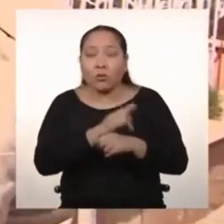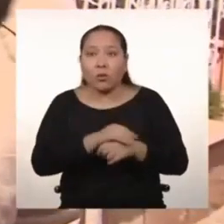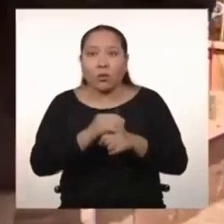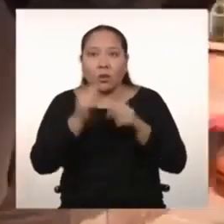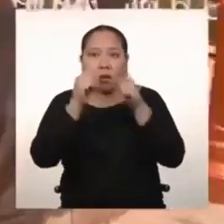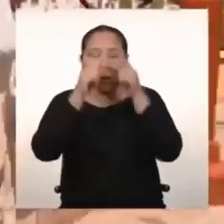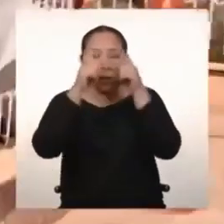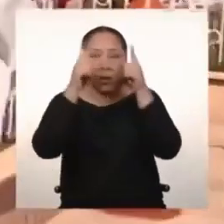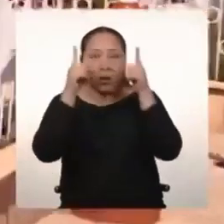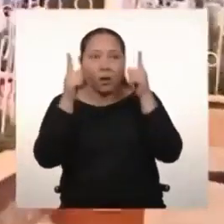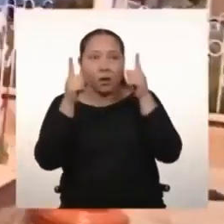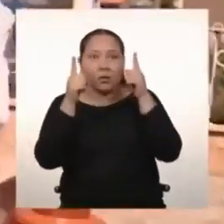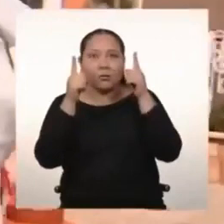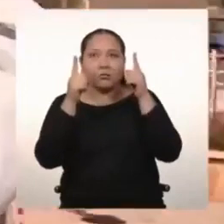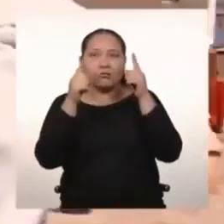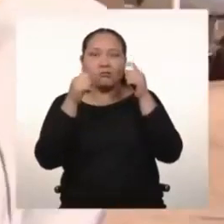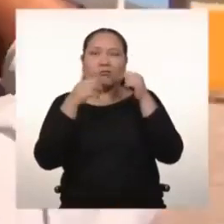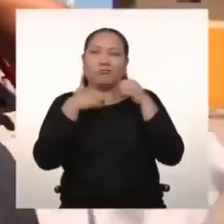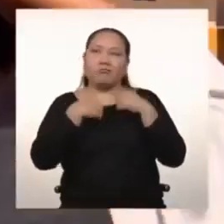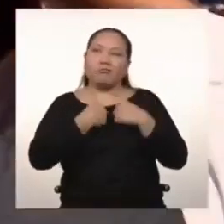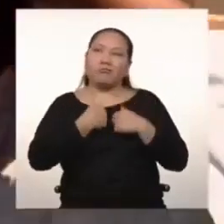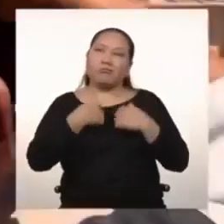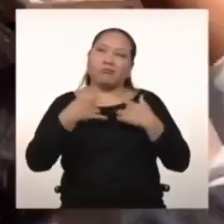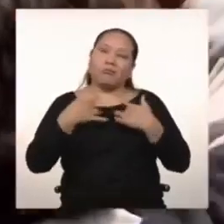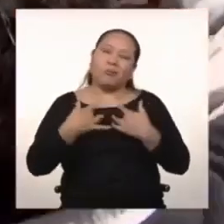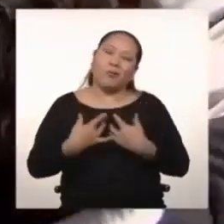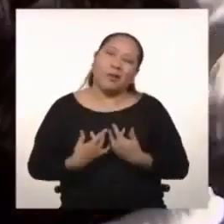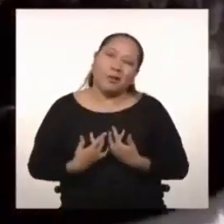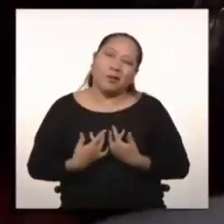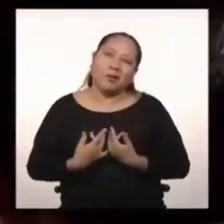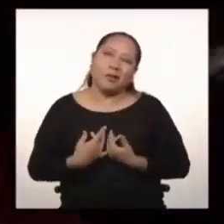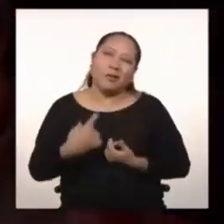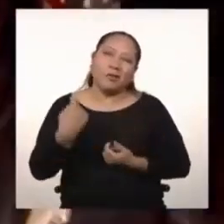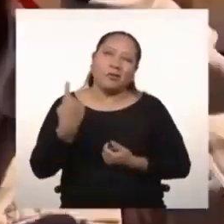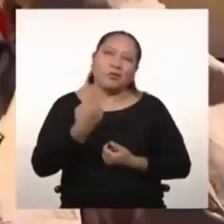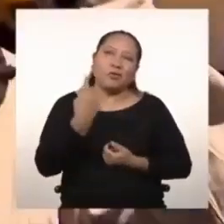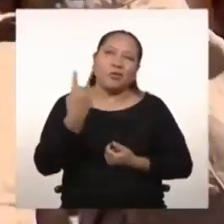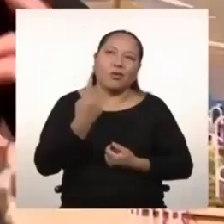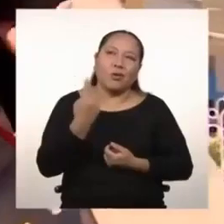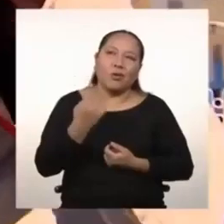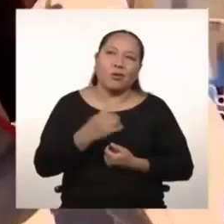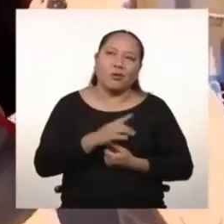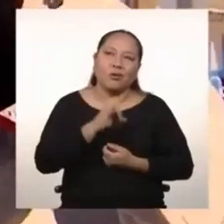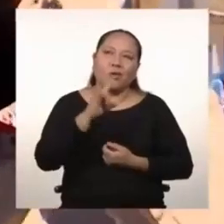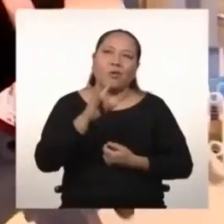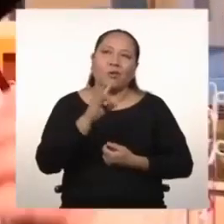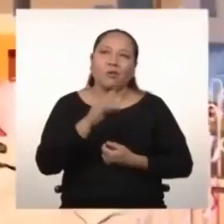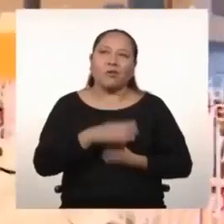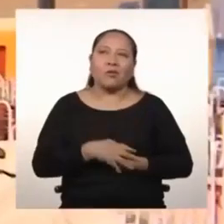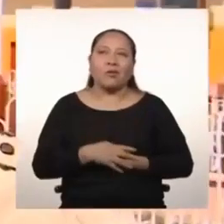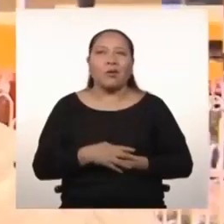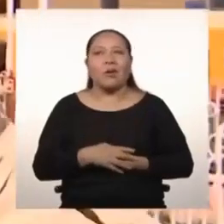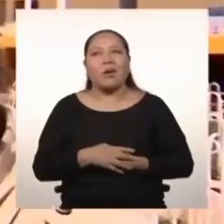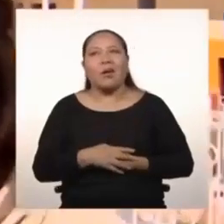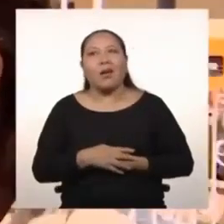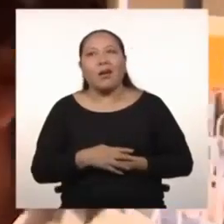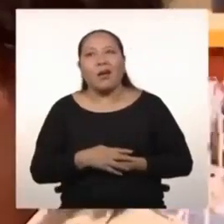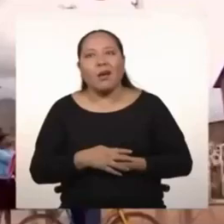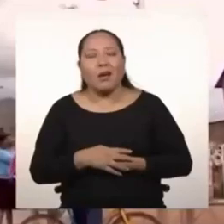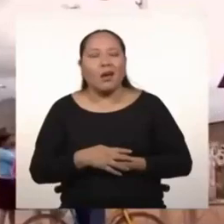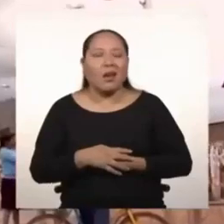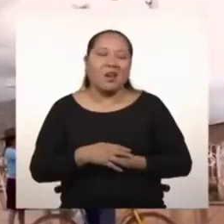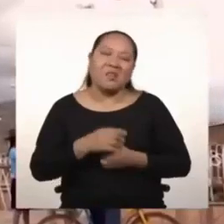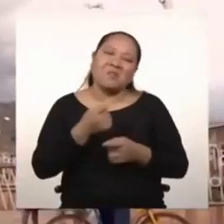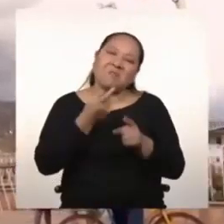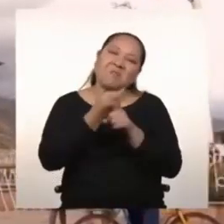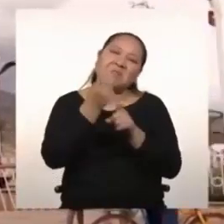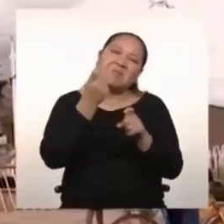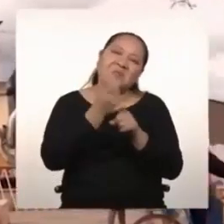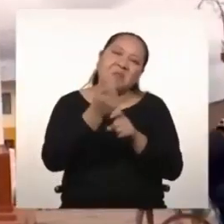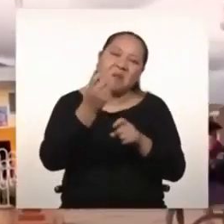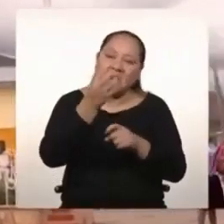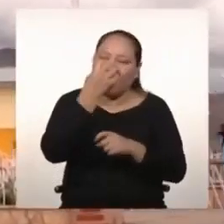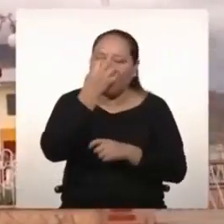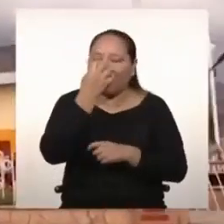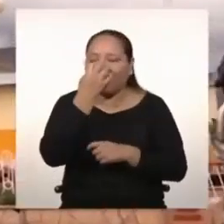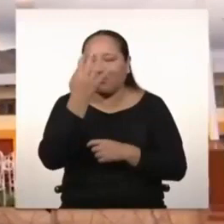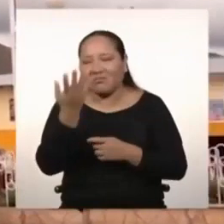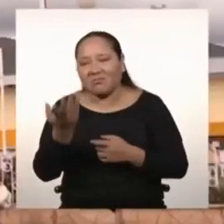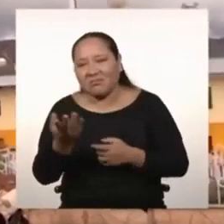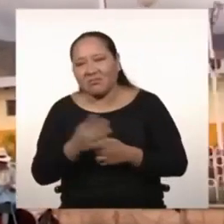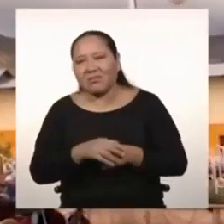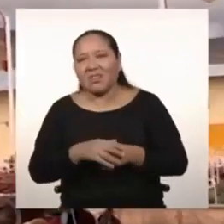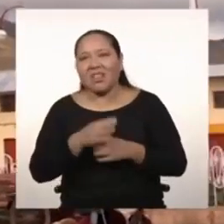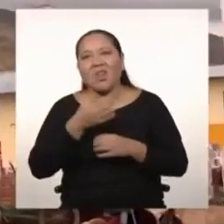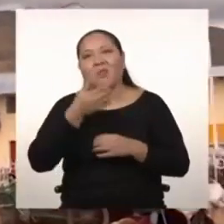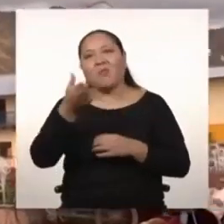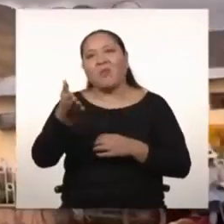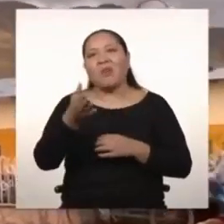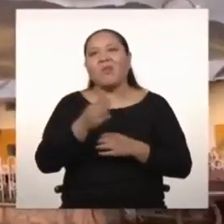mi decepción también. Solo un sombrero de utilería. Nos gastamos entretenidas bromas y entramos a la iglesia.